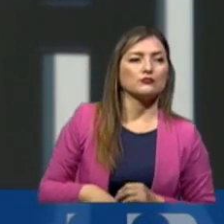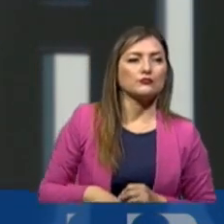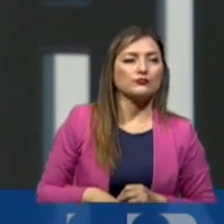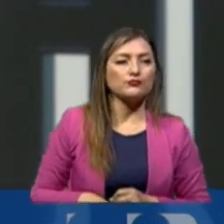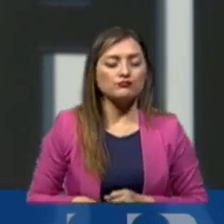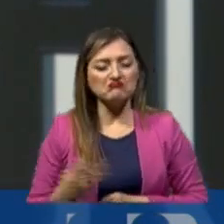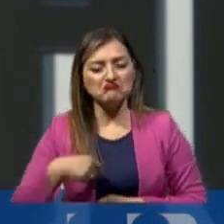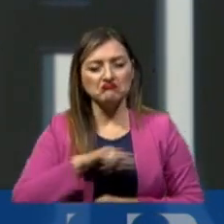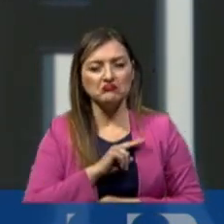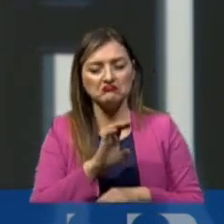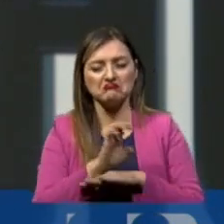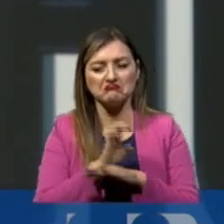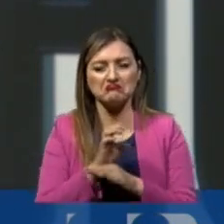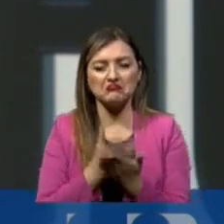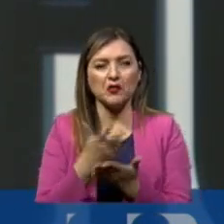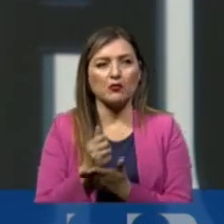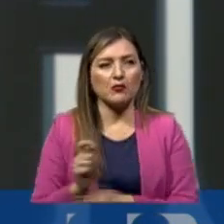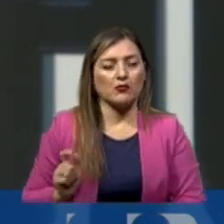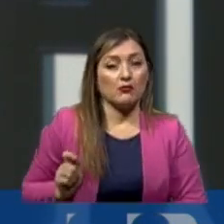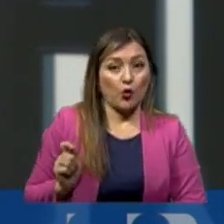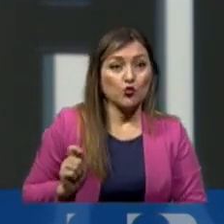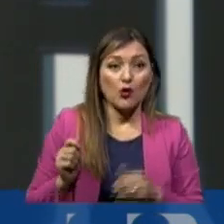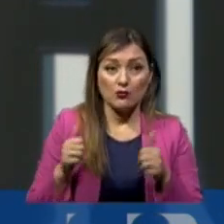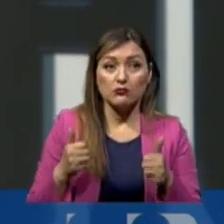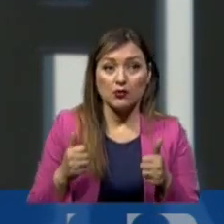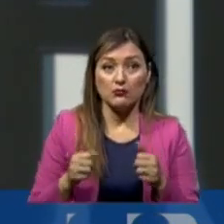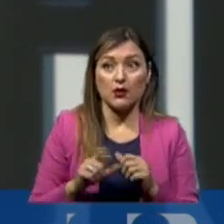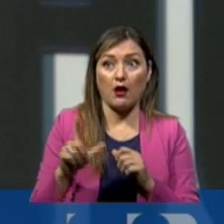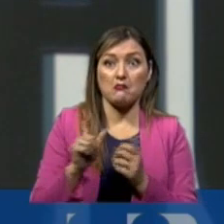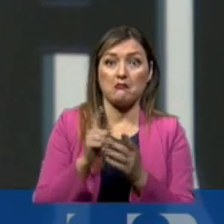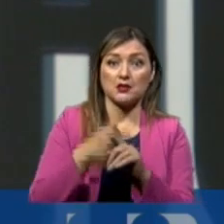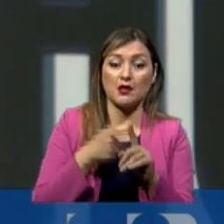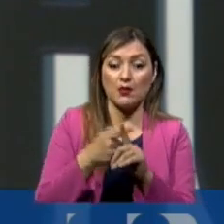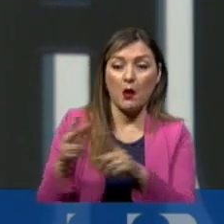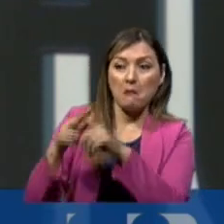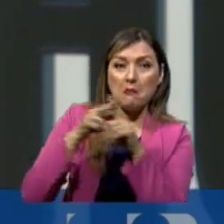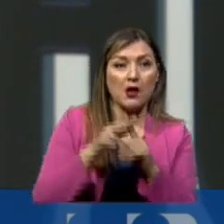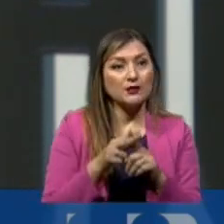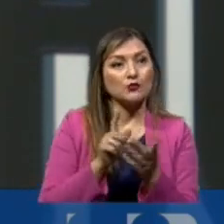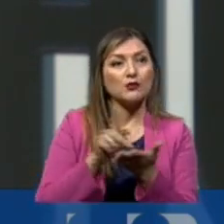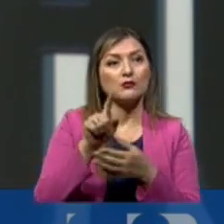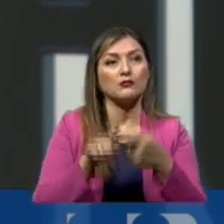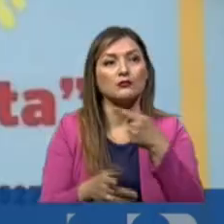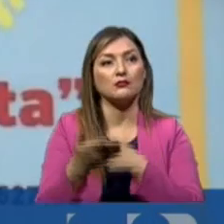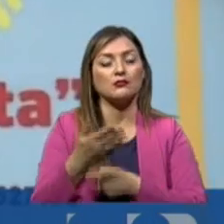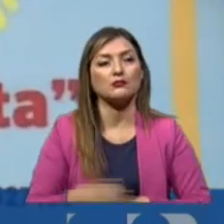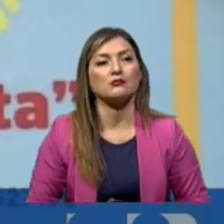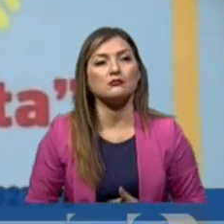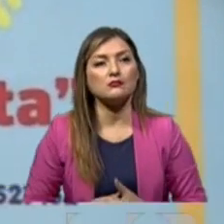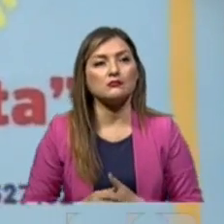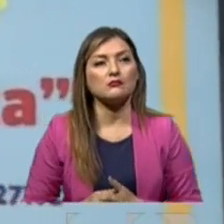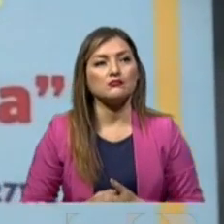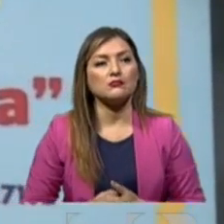persona, especialmente en Ecuador. Los salarios no es que sean grandes, por decir voy a sacar un préstamo y con eso voy a pagar, no se va a poder. Por eso